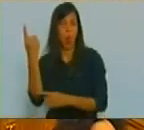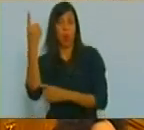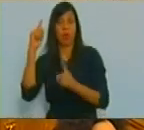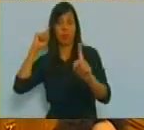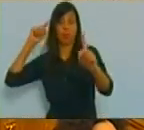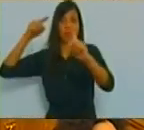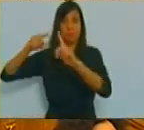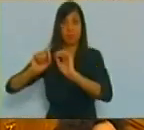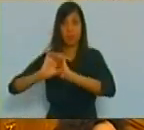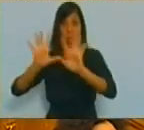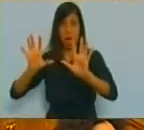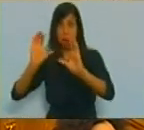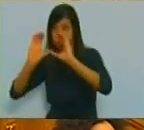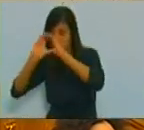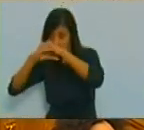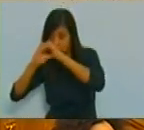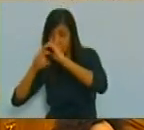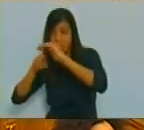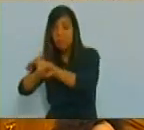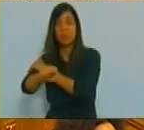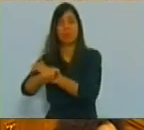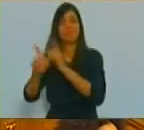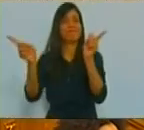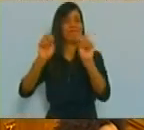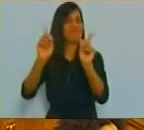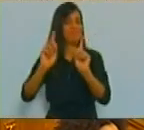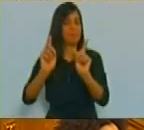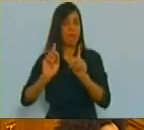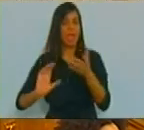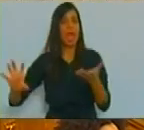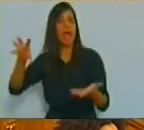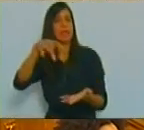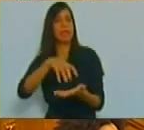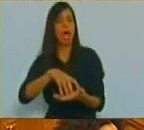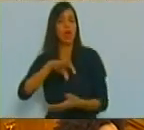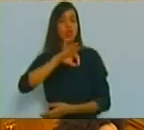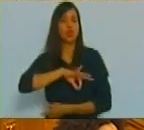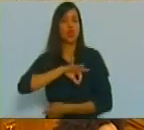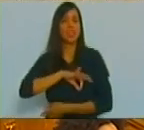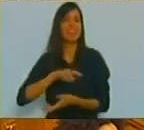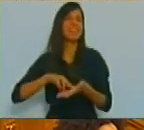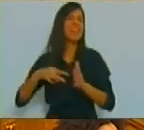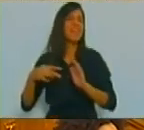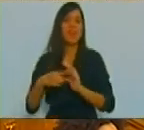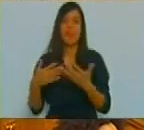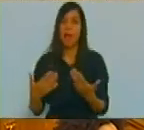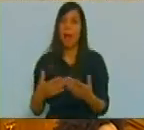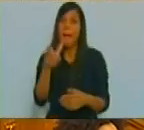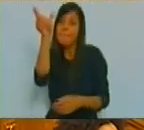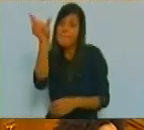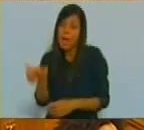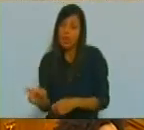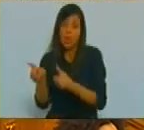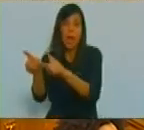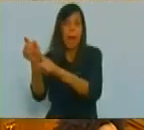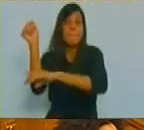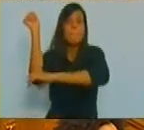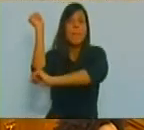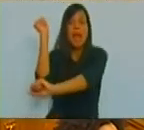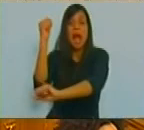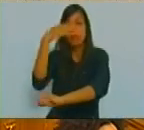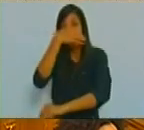esa visión del estado social bondadoso que ve al hombre y que entiende que por haber cometido un error